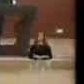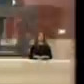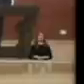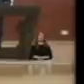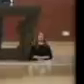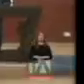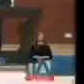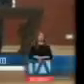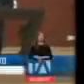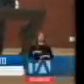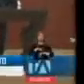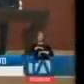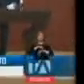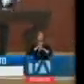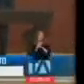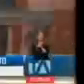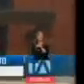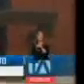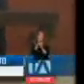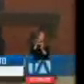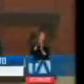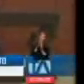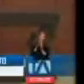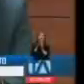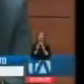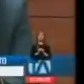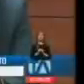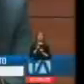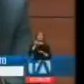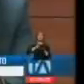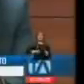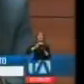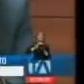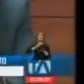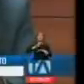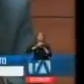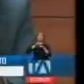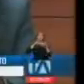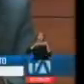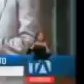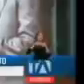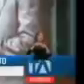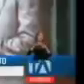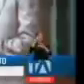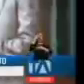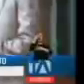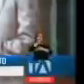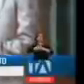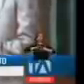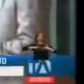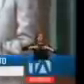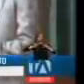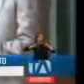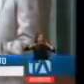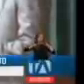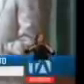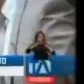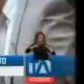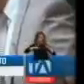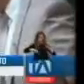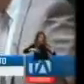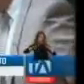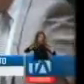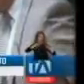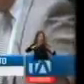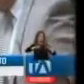Menos de una hora le tomó al juez de la Corte Nacional de Justicia, Marco Rodríguez, leer su resolución respecto a la audiencia preparatoria de juicio